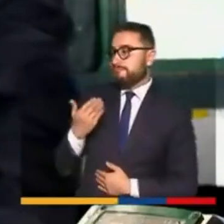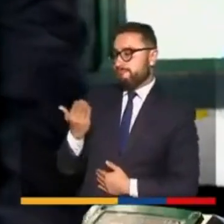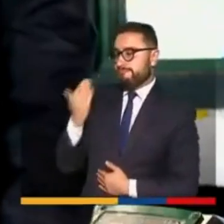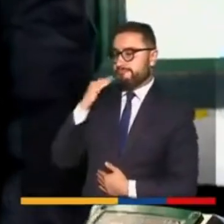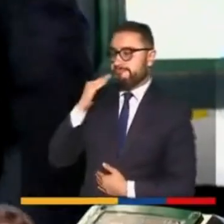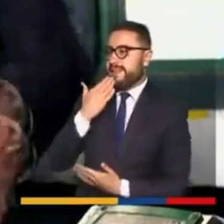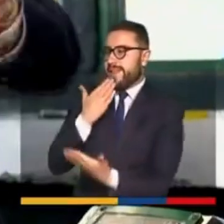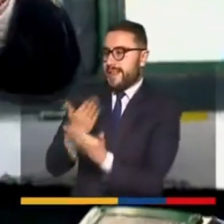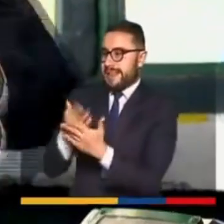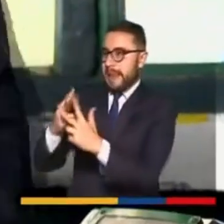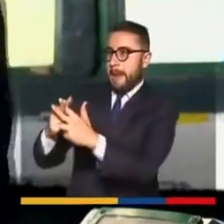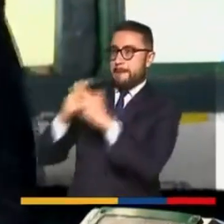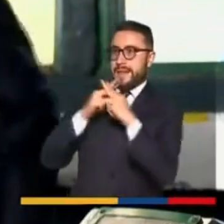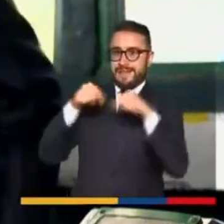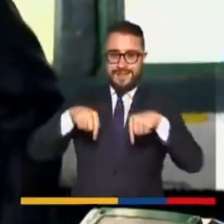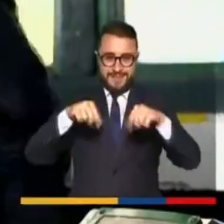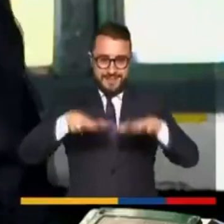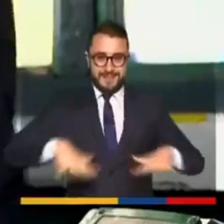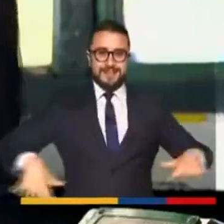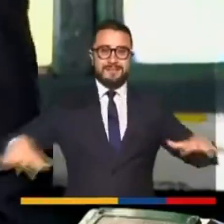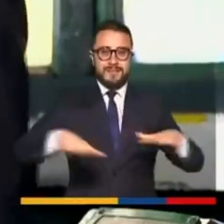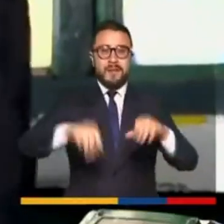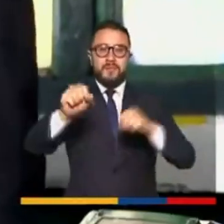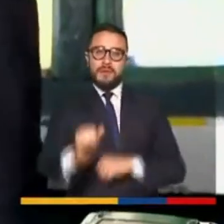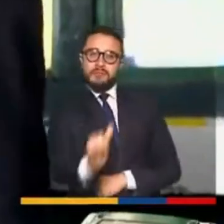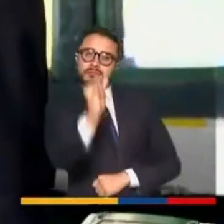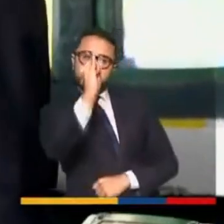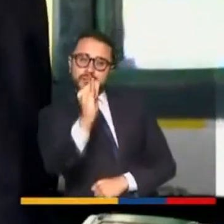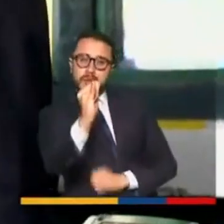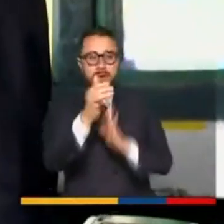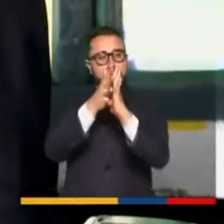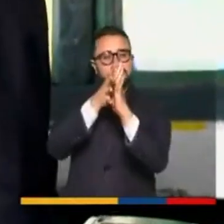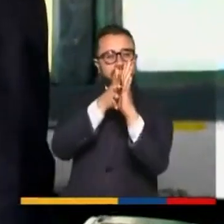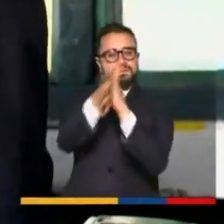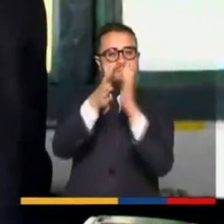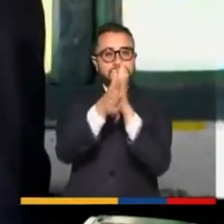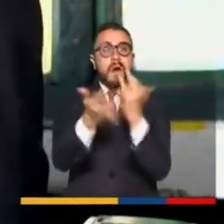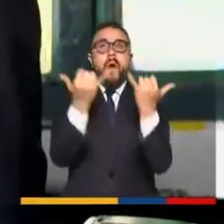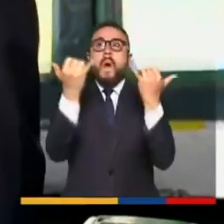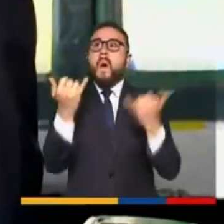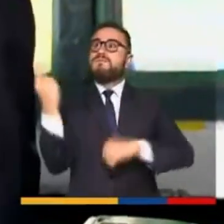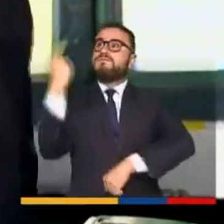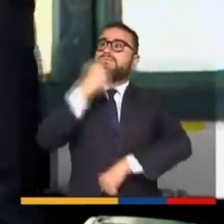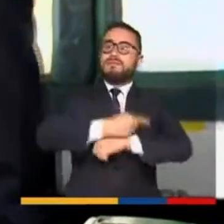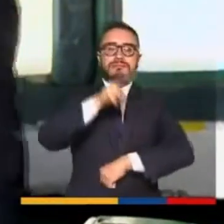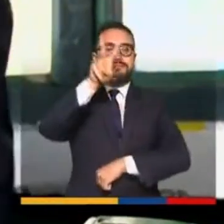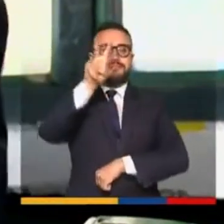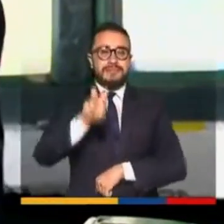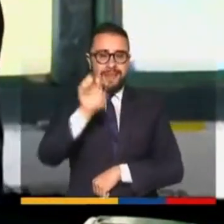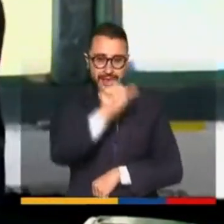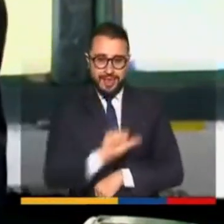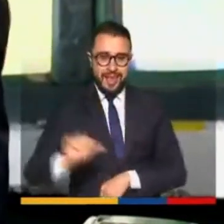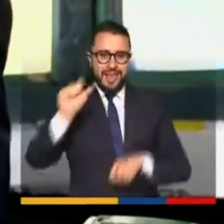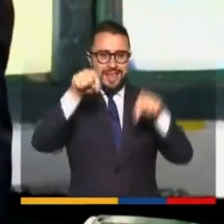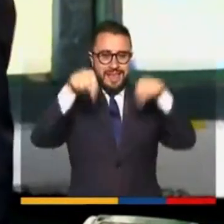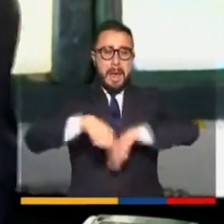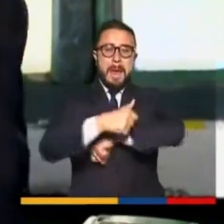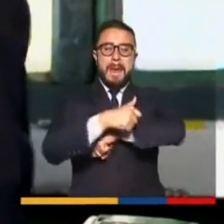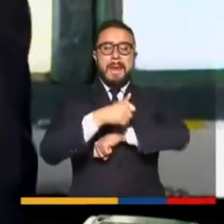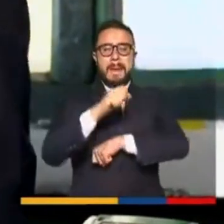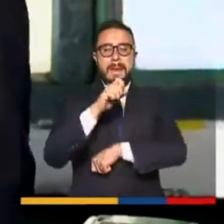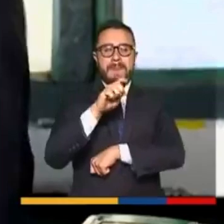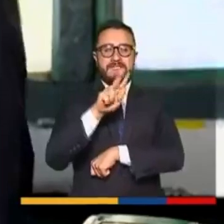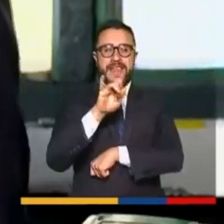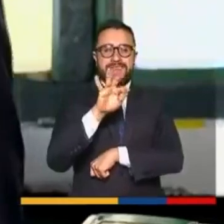prestado su negocio para poder hablar con las colombianas y los colombianos en el día 7 de agosto aquí en Venta Quemada,